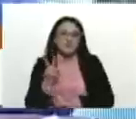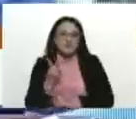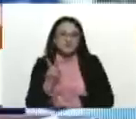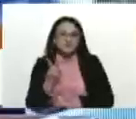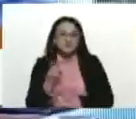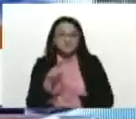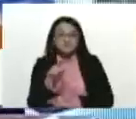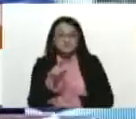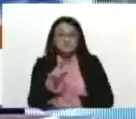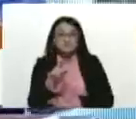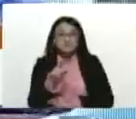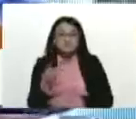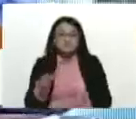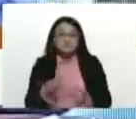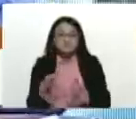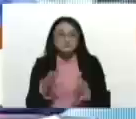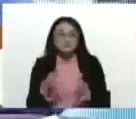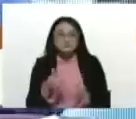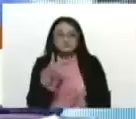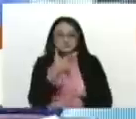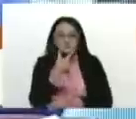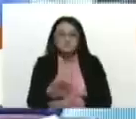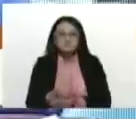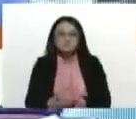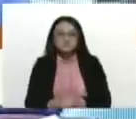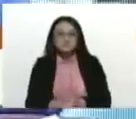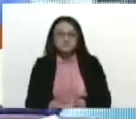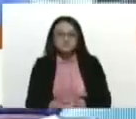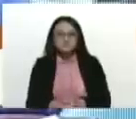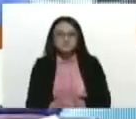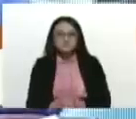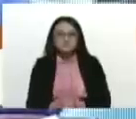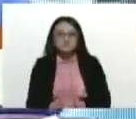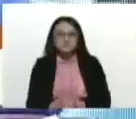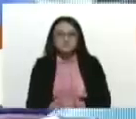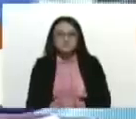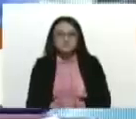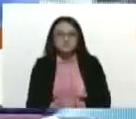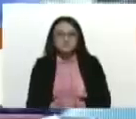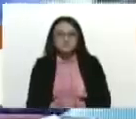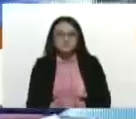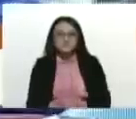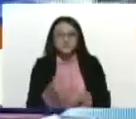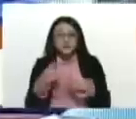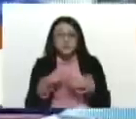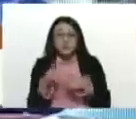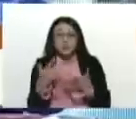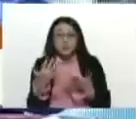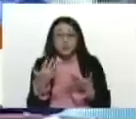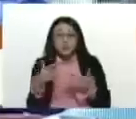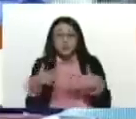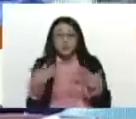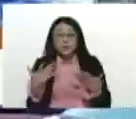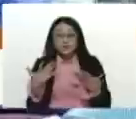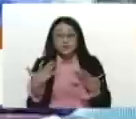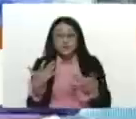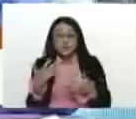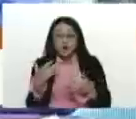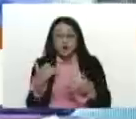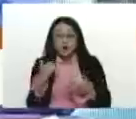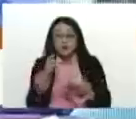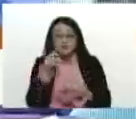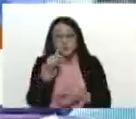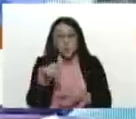ese camino se le hace celayana se le pone más fácil pero cuando se encuentra se encuentra